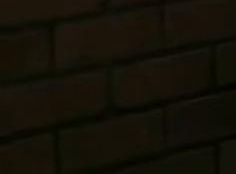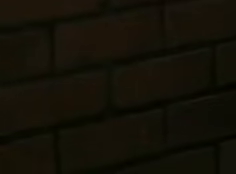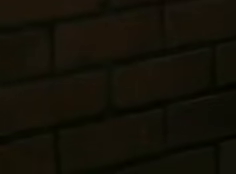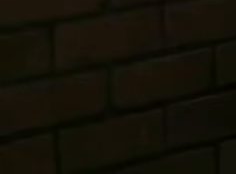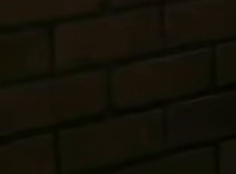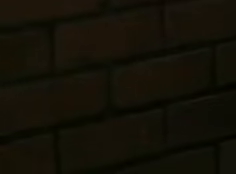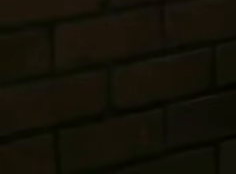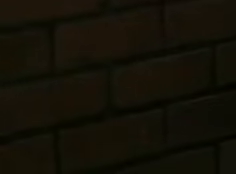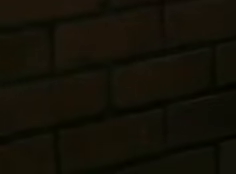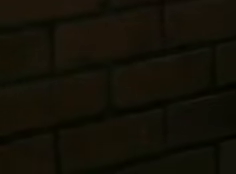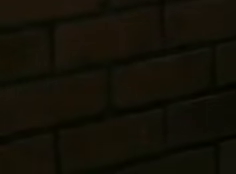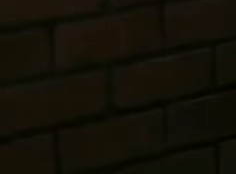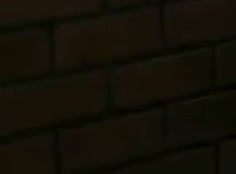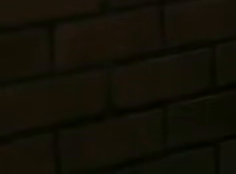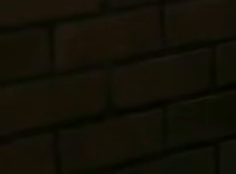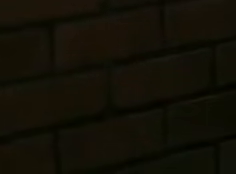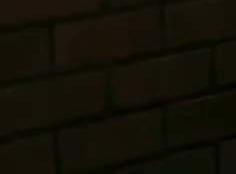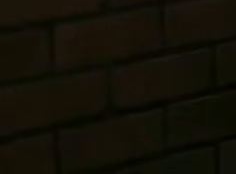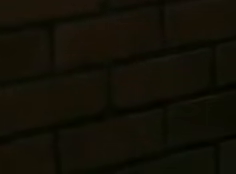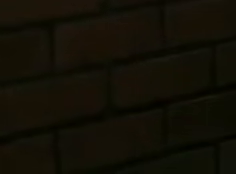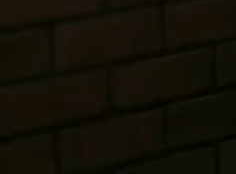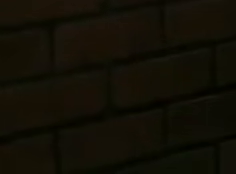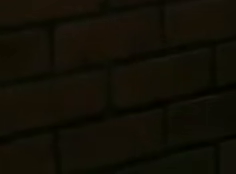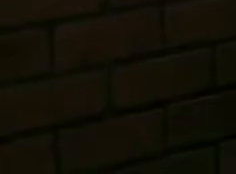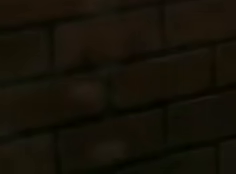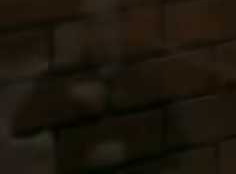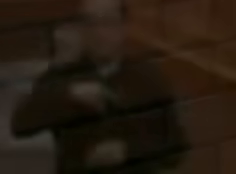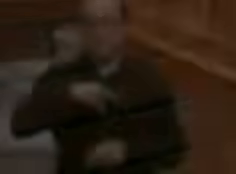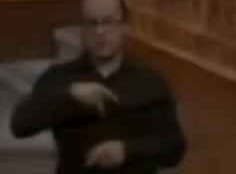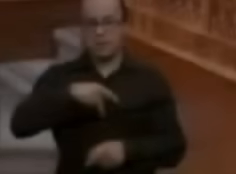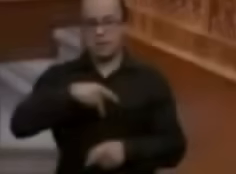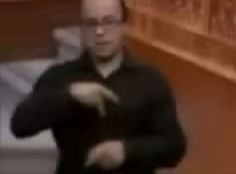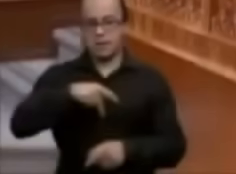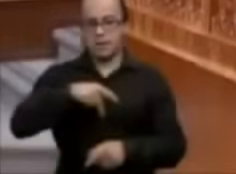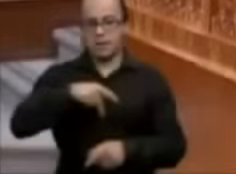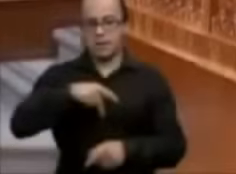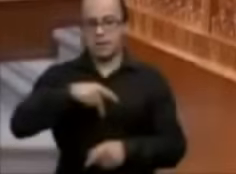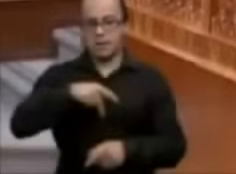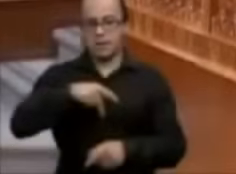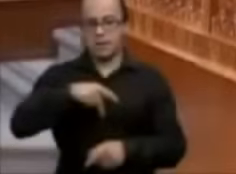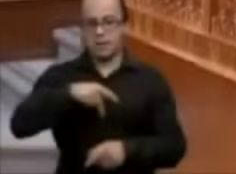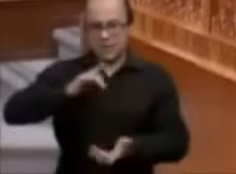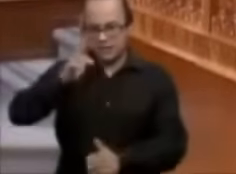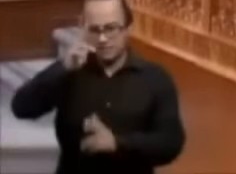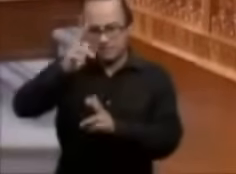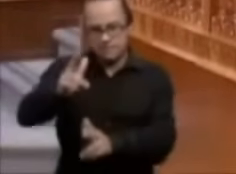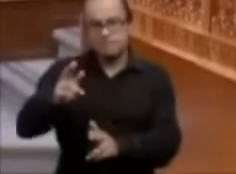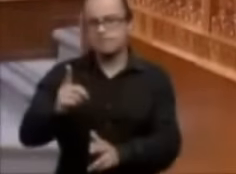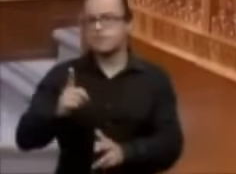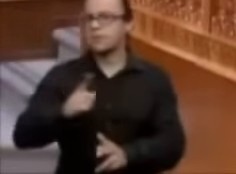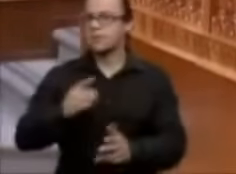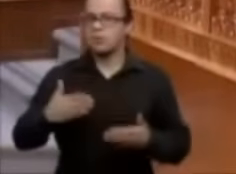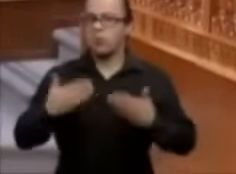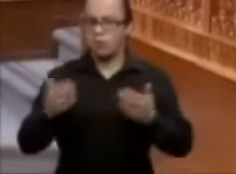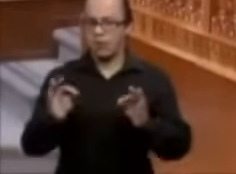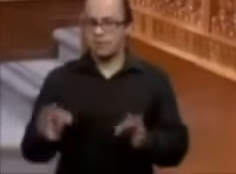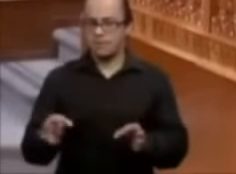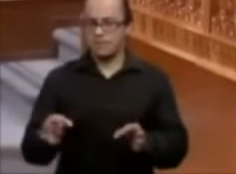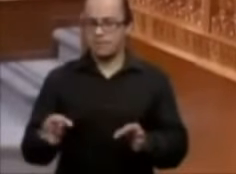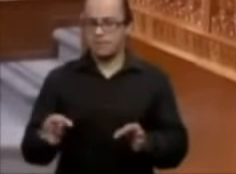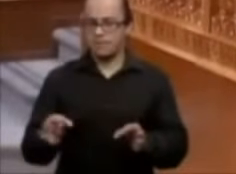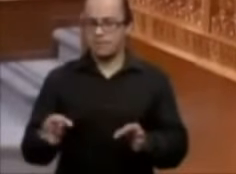pone fin a un régimen de unos cuantos. Vamos a escucharla. El pueblo ha hablado fuerte y claro y